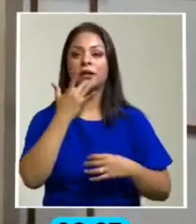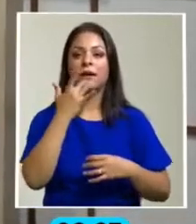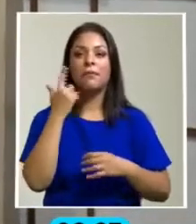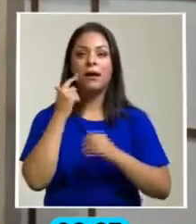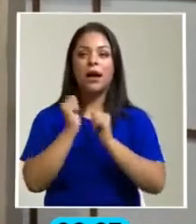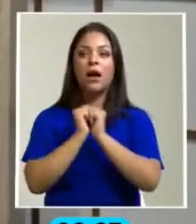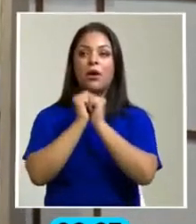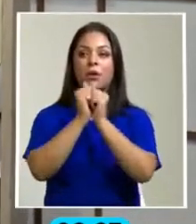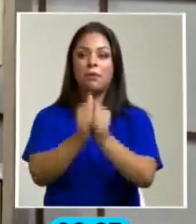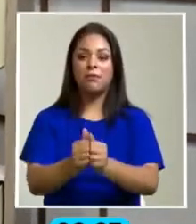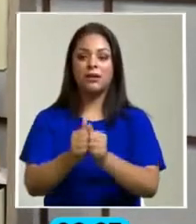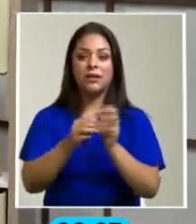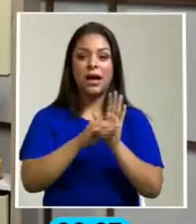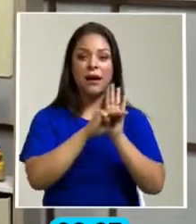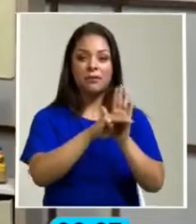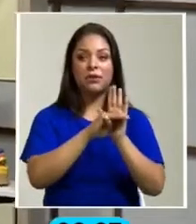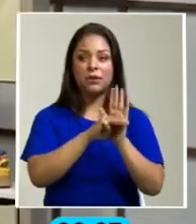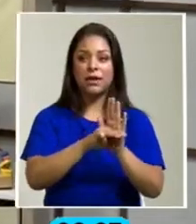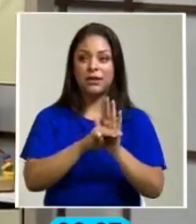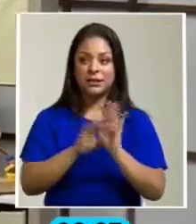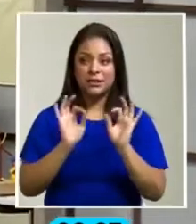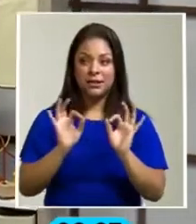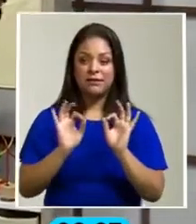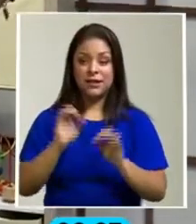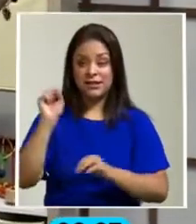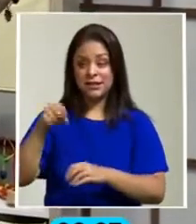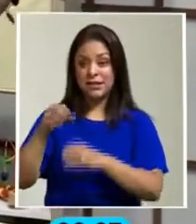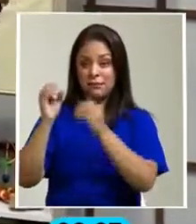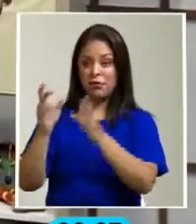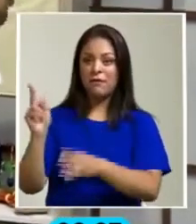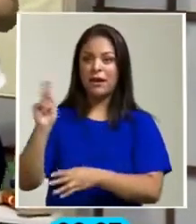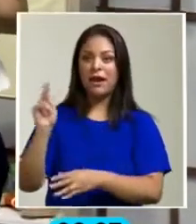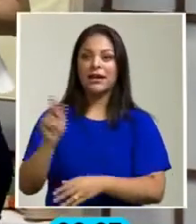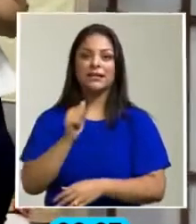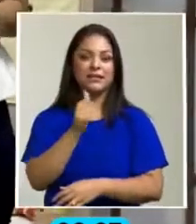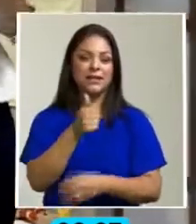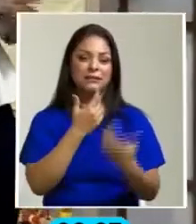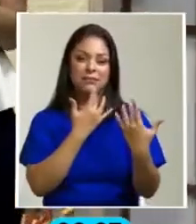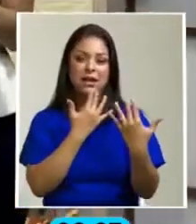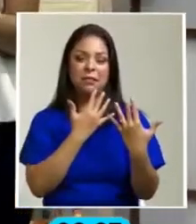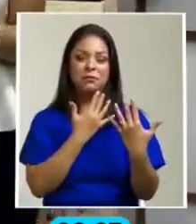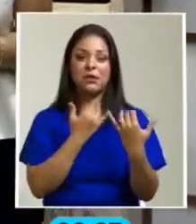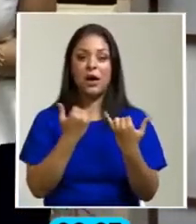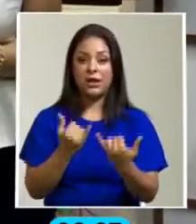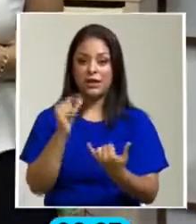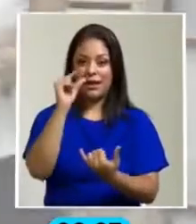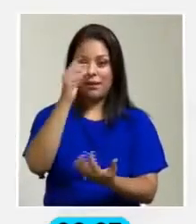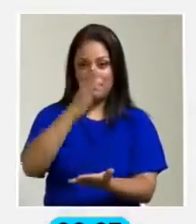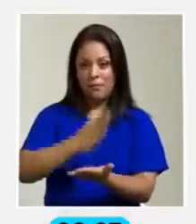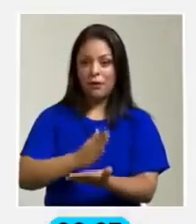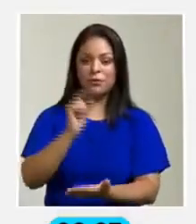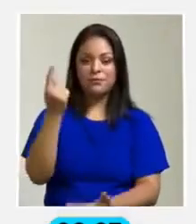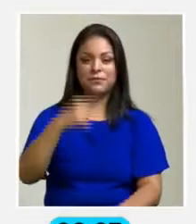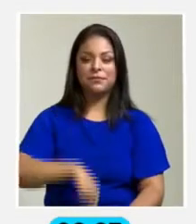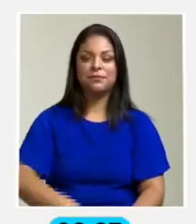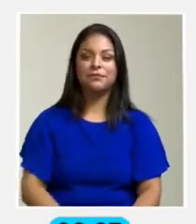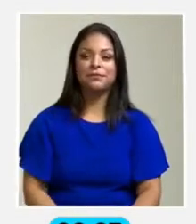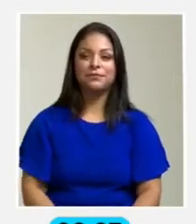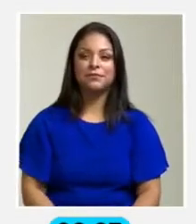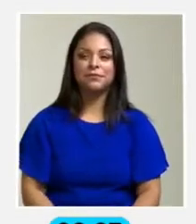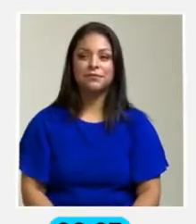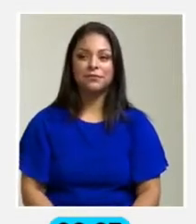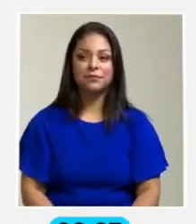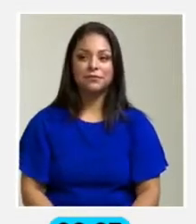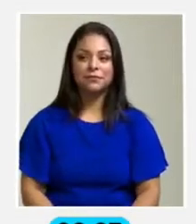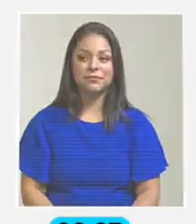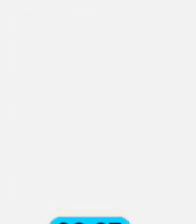acompañen ahora a modelar. ¿Qué les parece? ¿Sí, niña Carla? Genial, aquí esperamos. Ahí los tenemos, muy bien. Entonces ya casi regresamos, vamos. ¡Ay, vean cómo